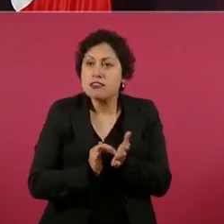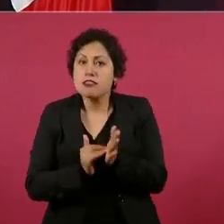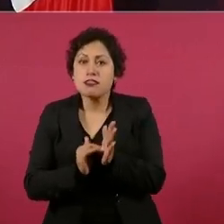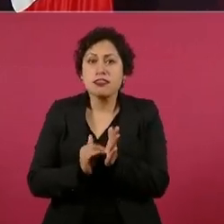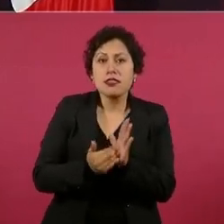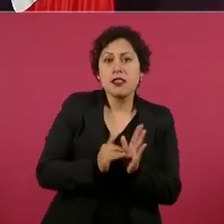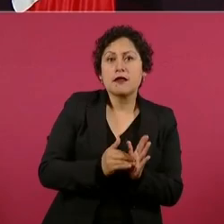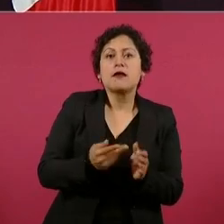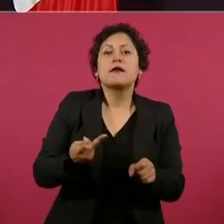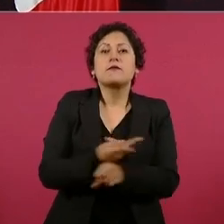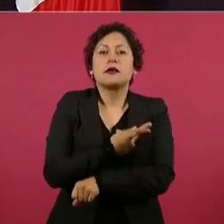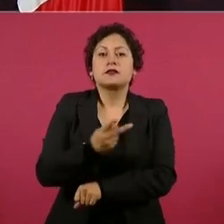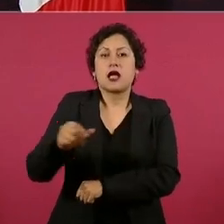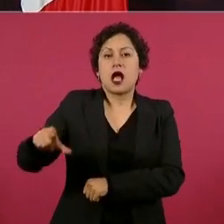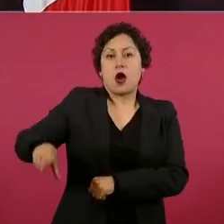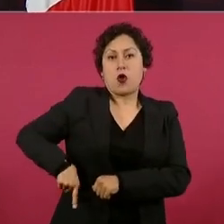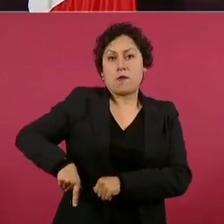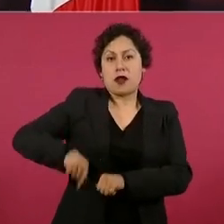y al mismo tiempo